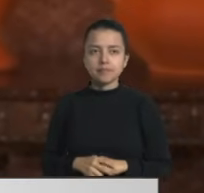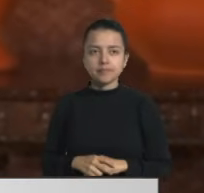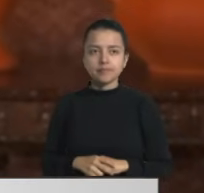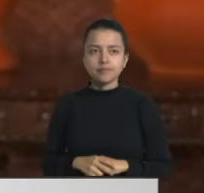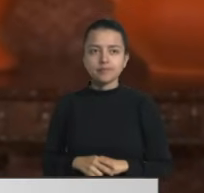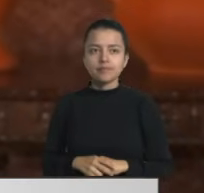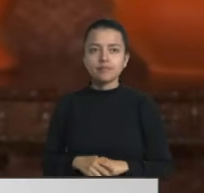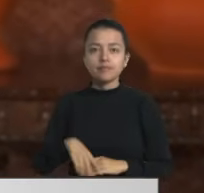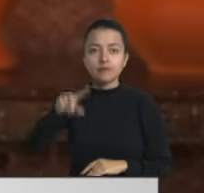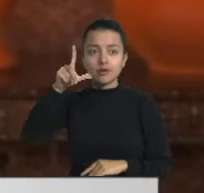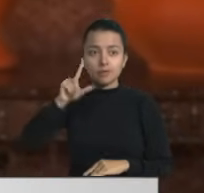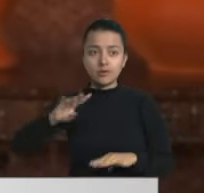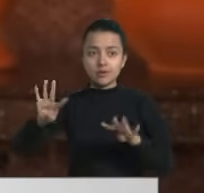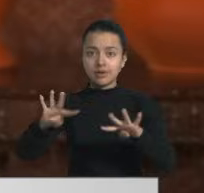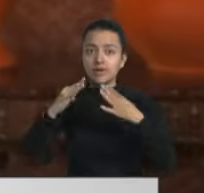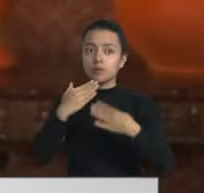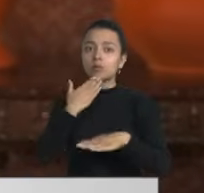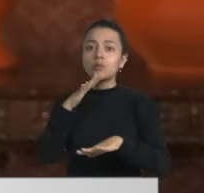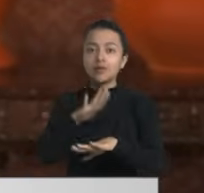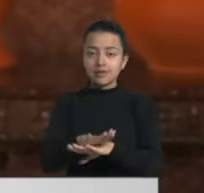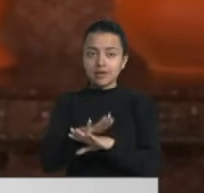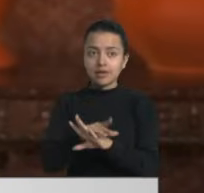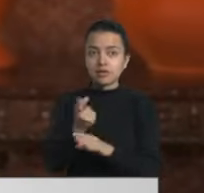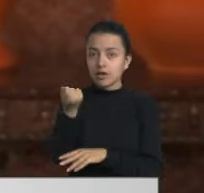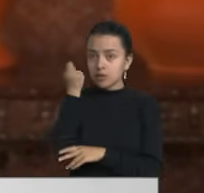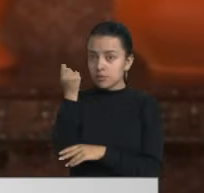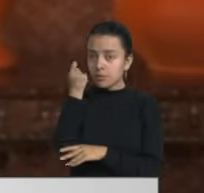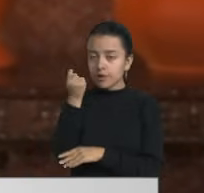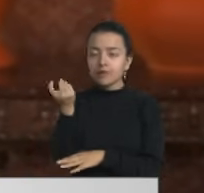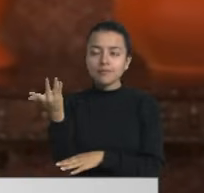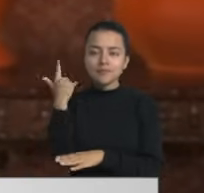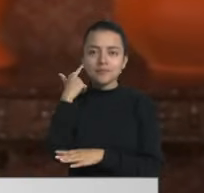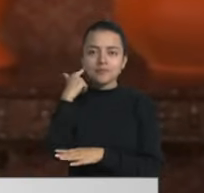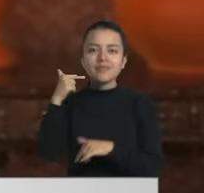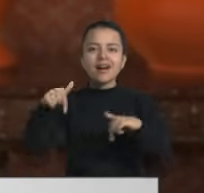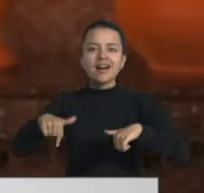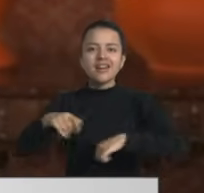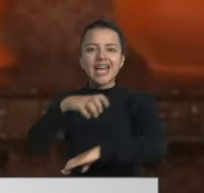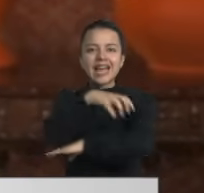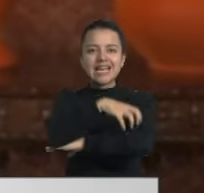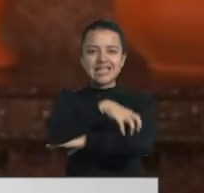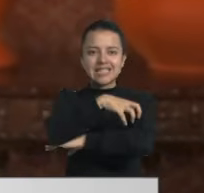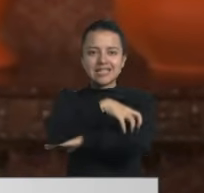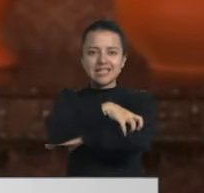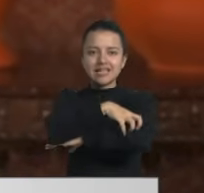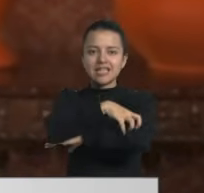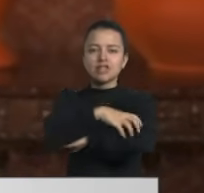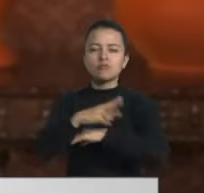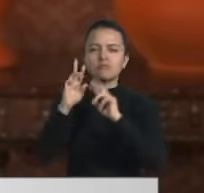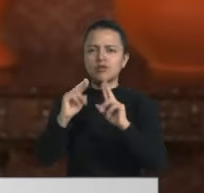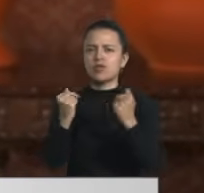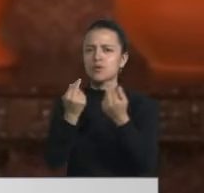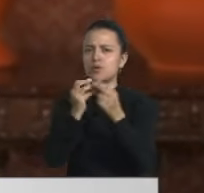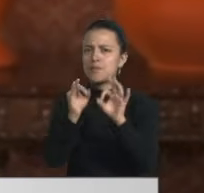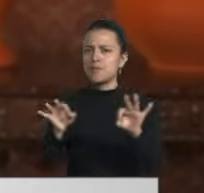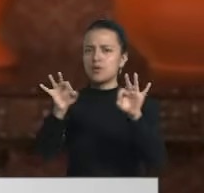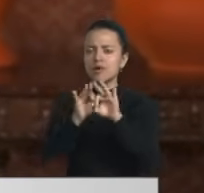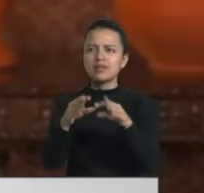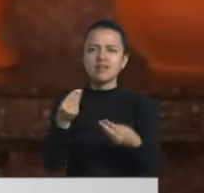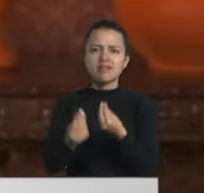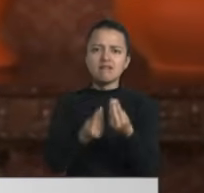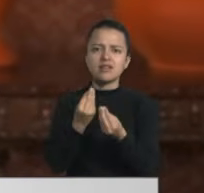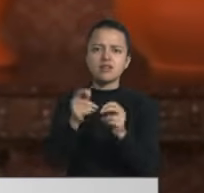Luisa y televidentes, tengan todos muy buenas tardes. Pues hace pocos minutos finalizó aquí en la Cancillería una importante reunión sobre la repatriación